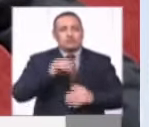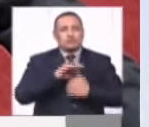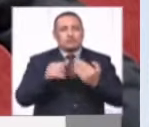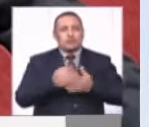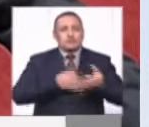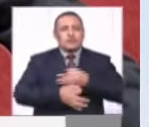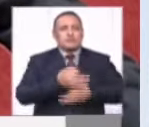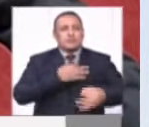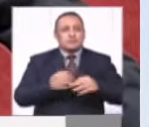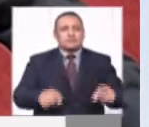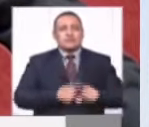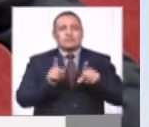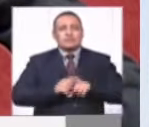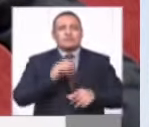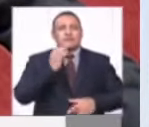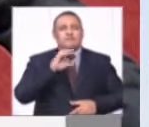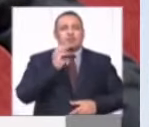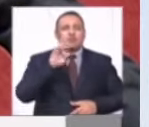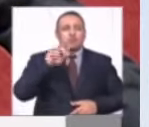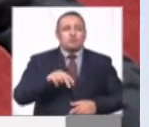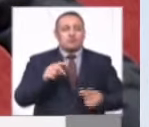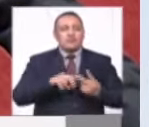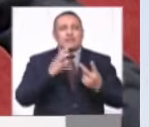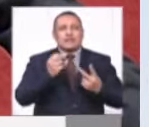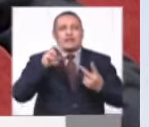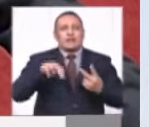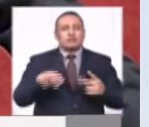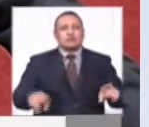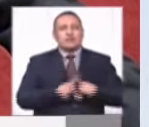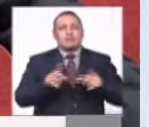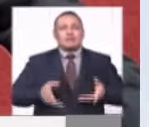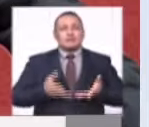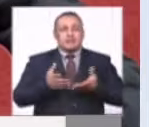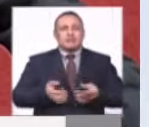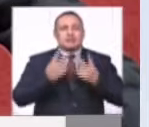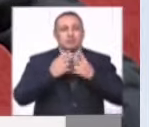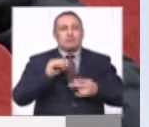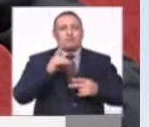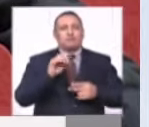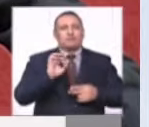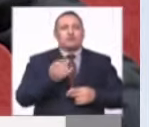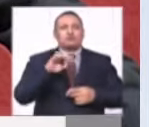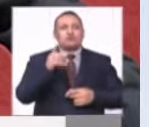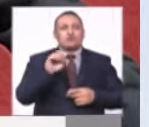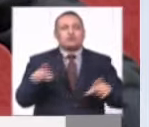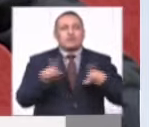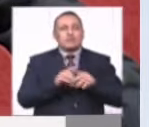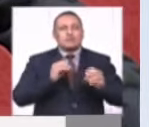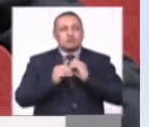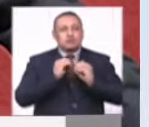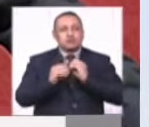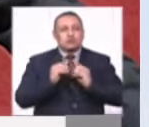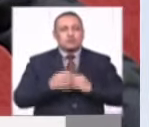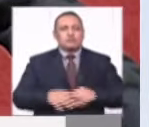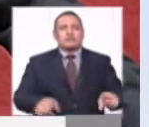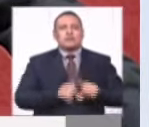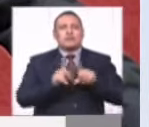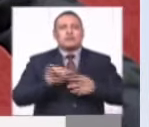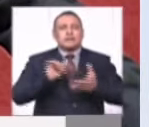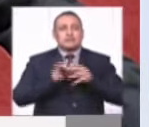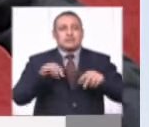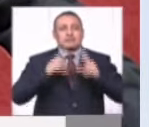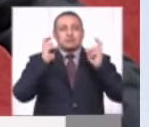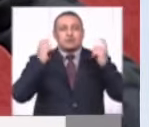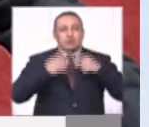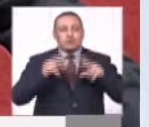las transferencias tanto del Fondo Común como del Canon, es generar un fondo de estabilización. Pero en este caso